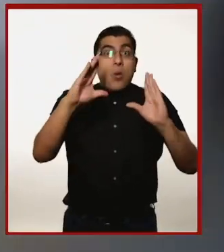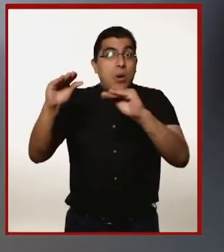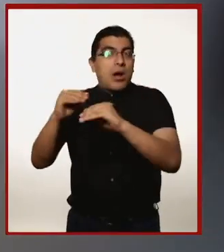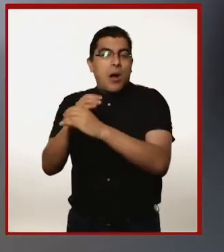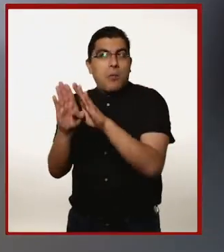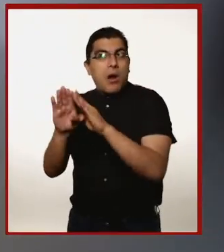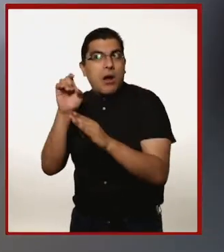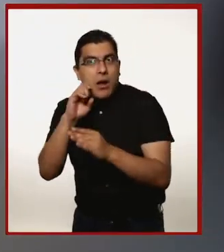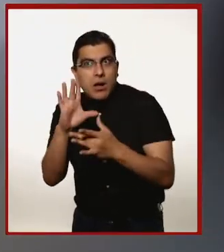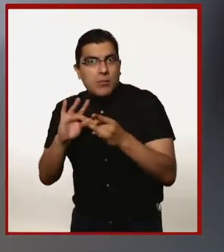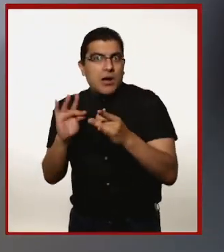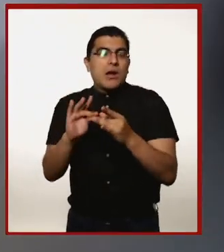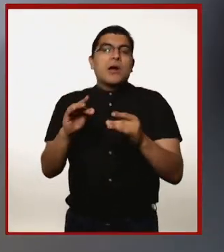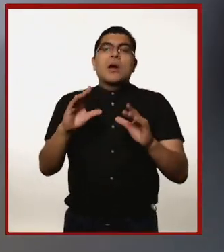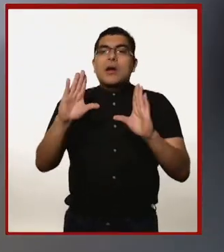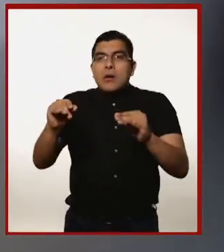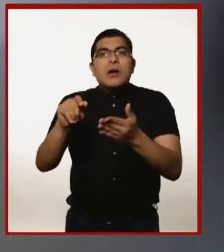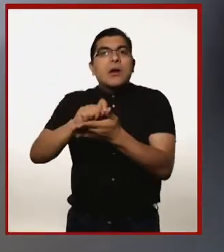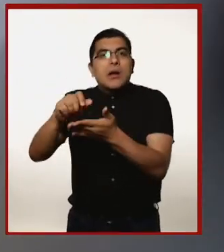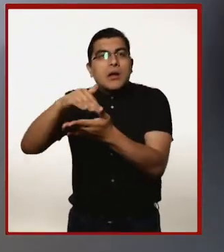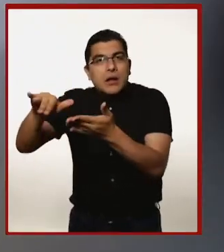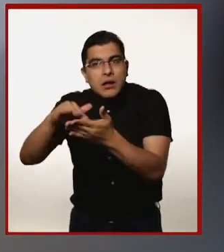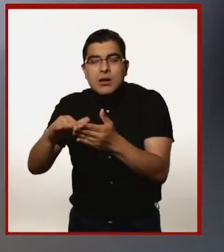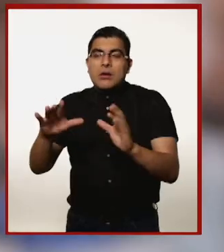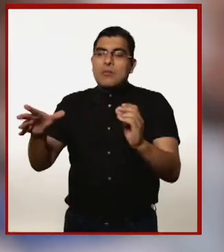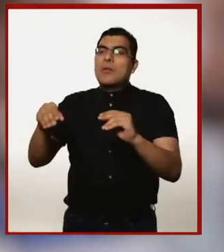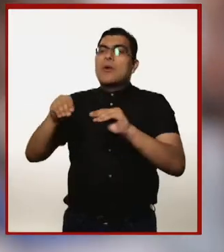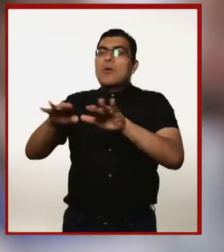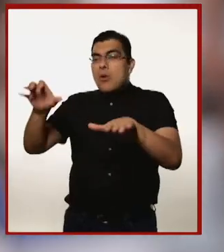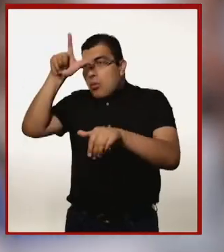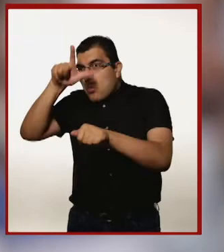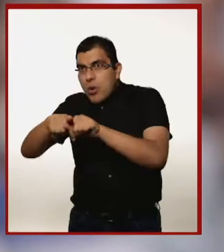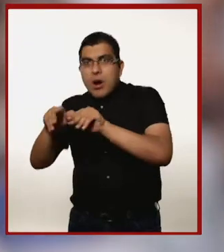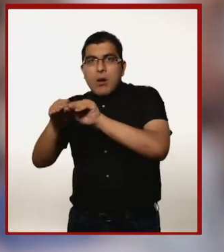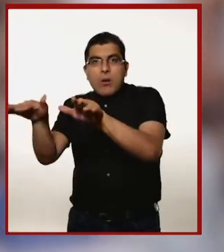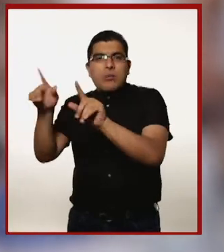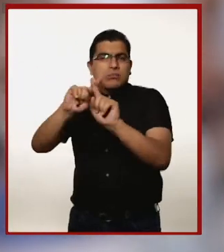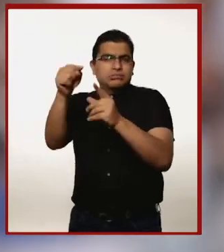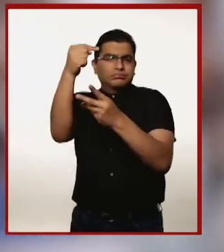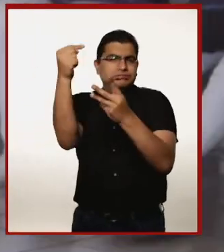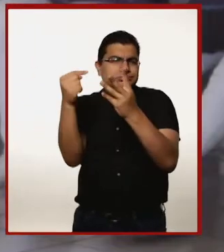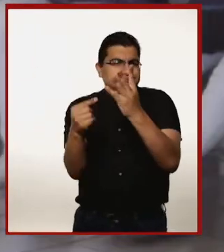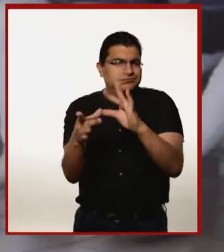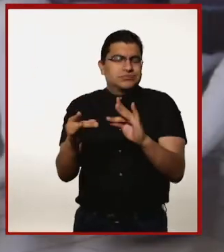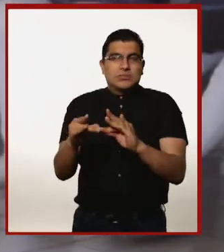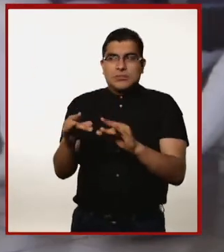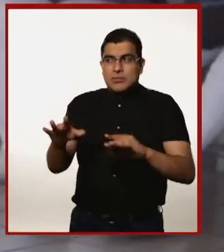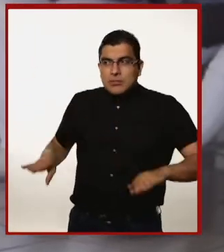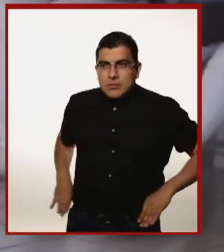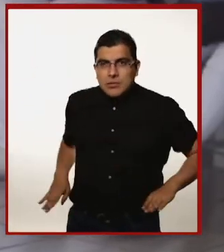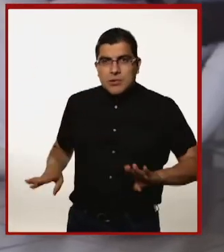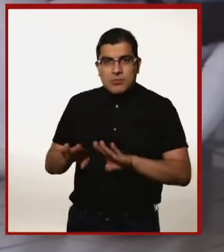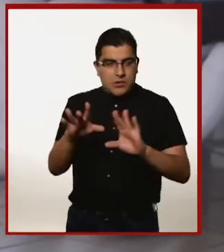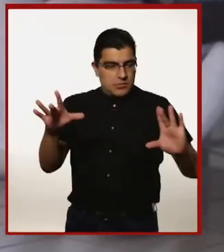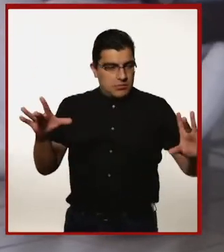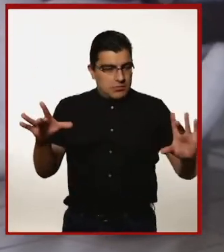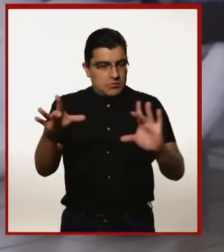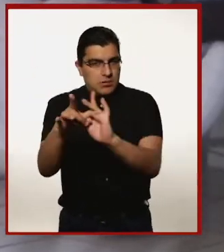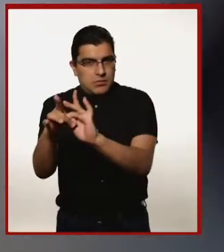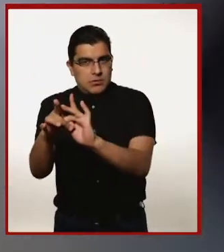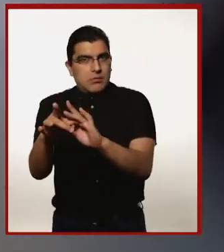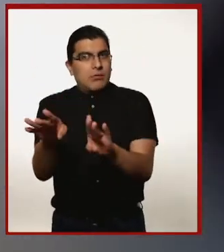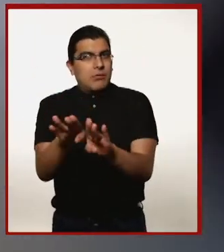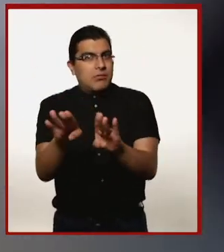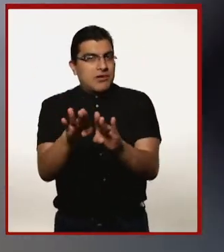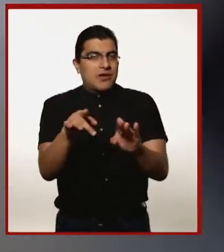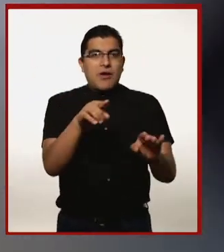sexual, alfabetización, movimientos sociales y culturales, son formas en las que se puede hacer ese